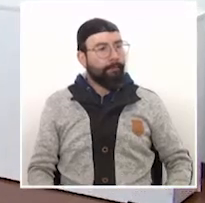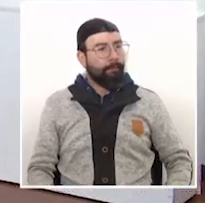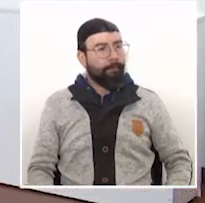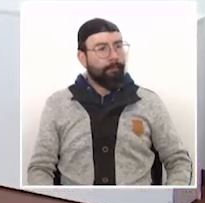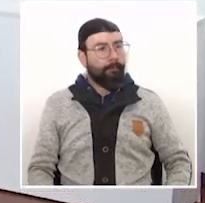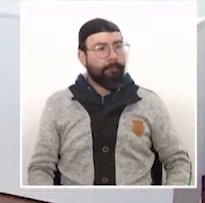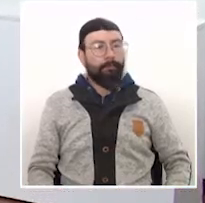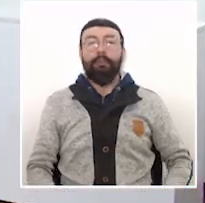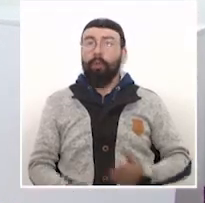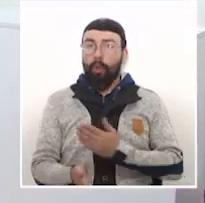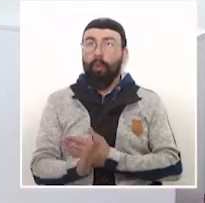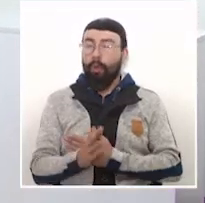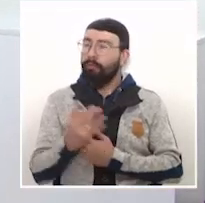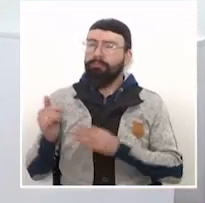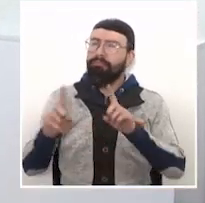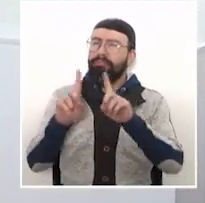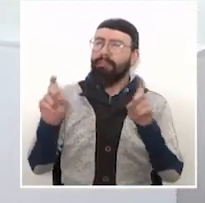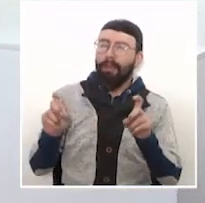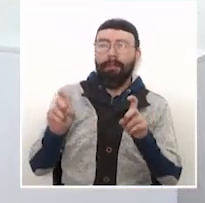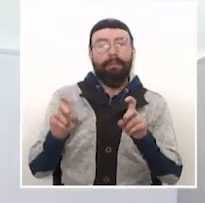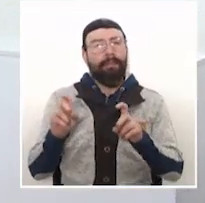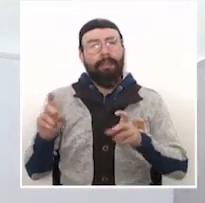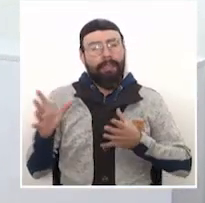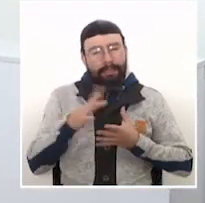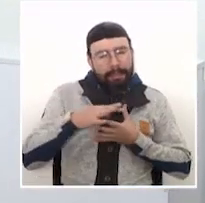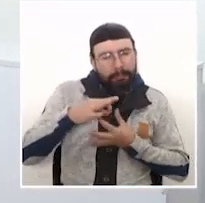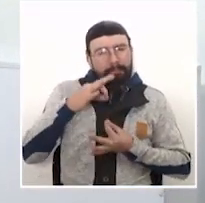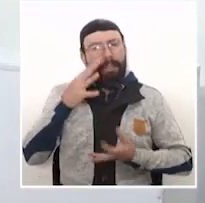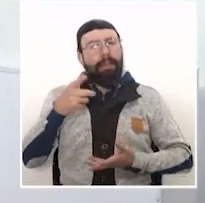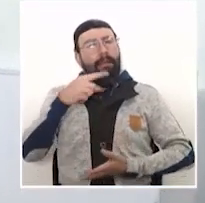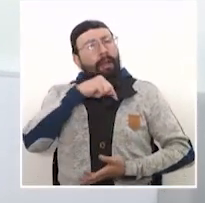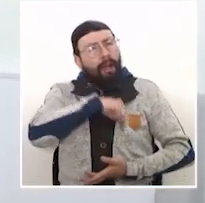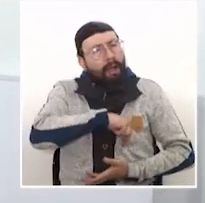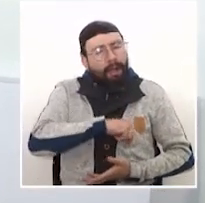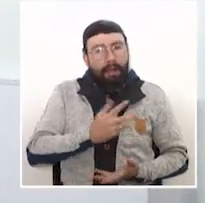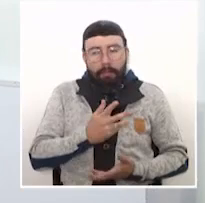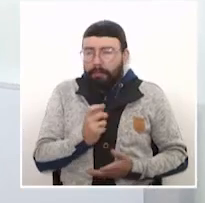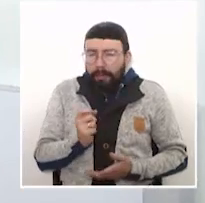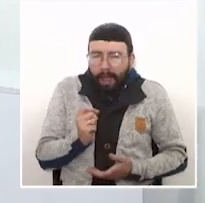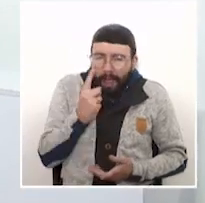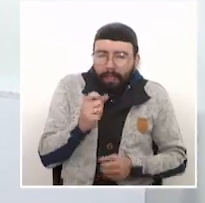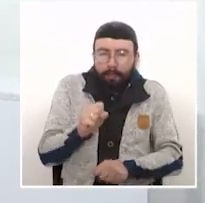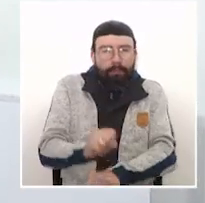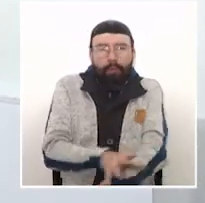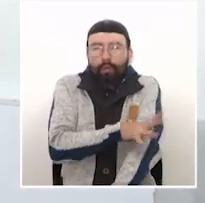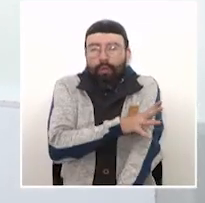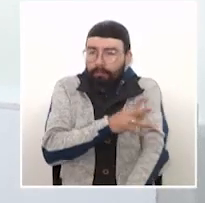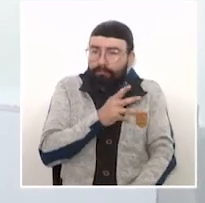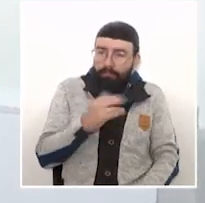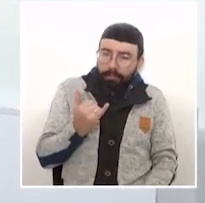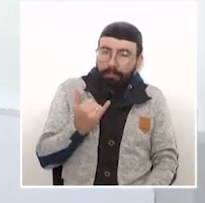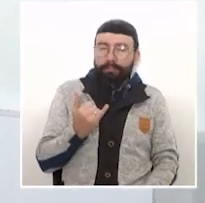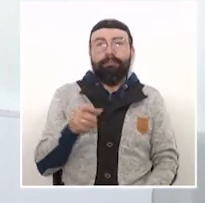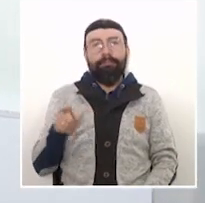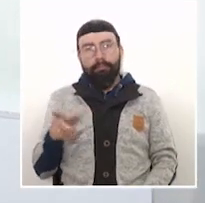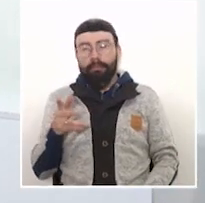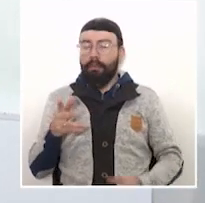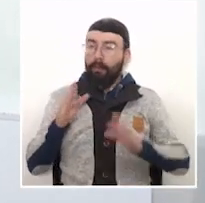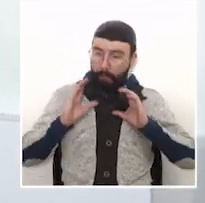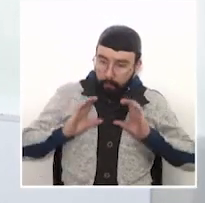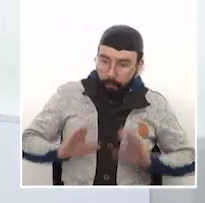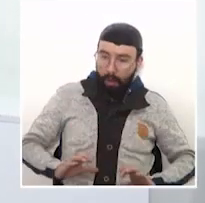Y continuamos hablando del espíritu, del alma, de nuestra parte emocional, que influye en nuestra parte